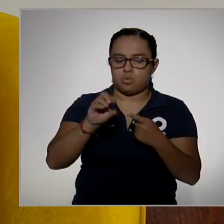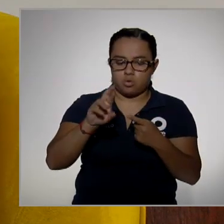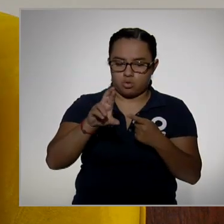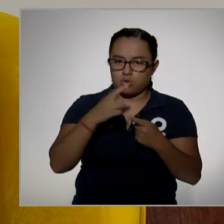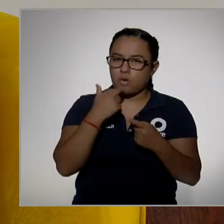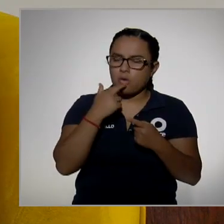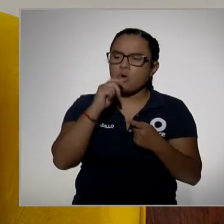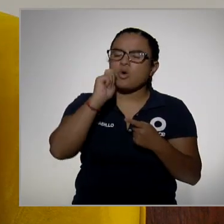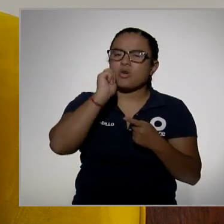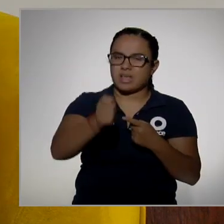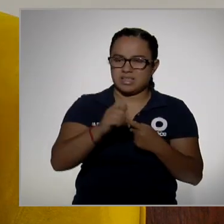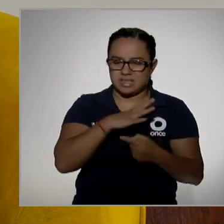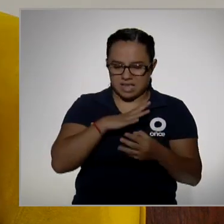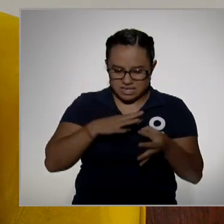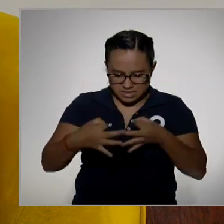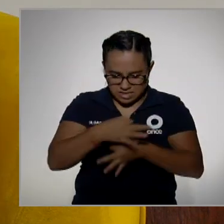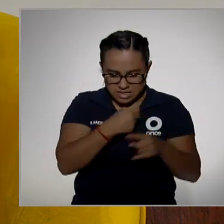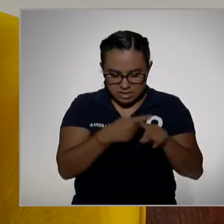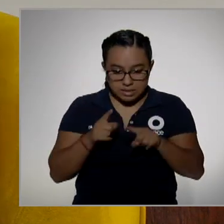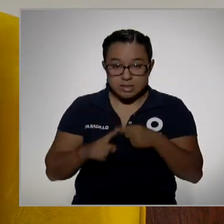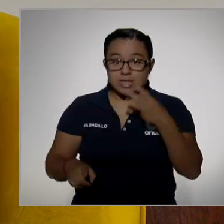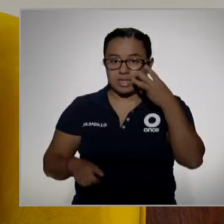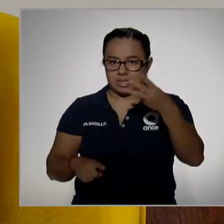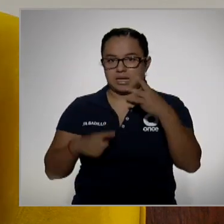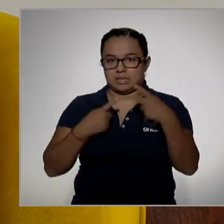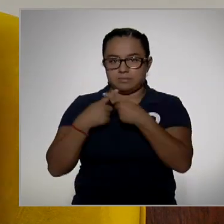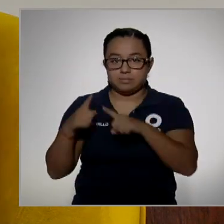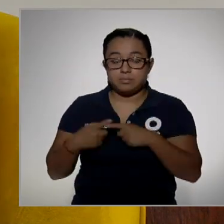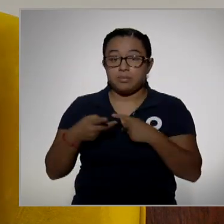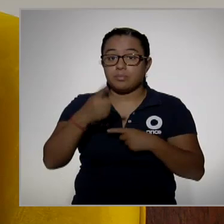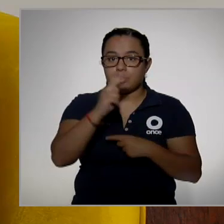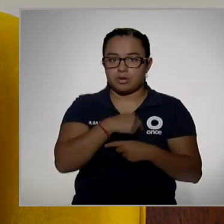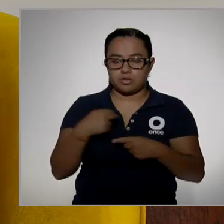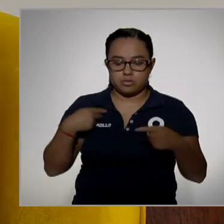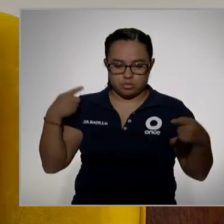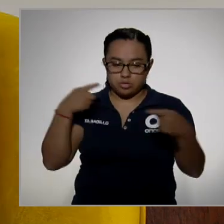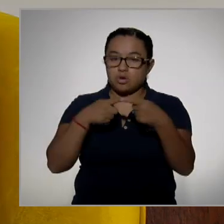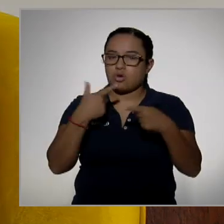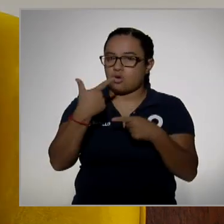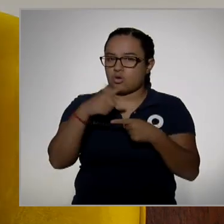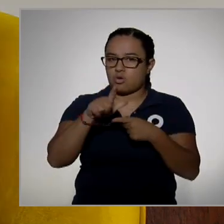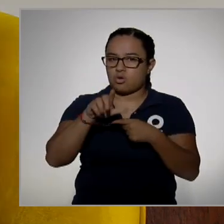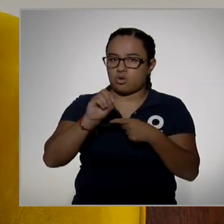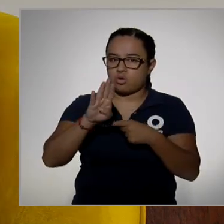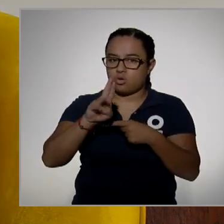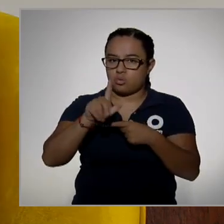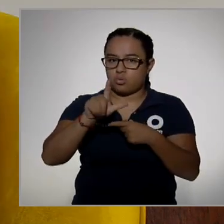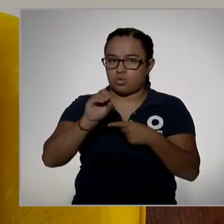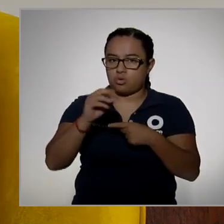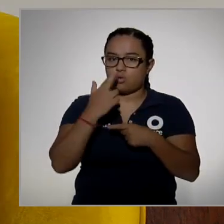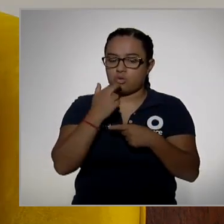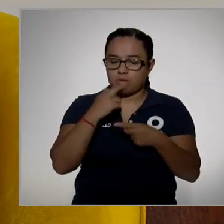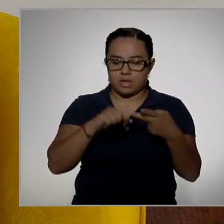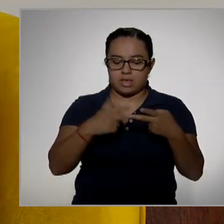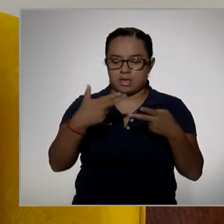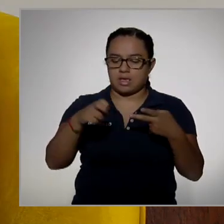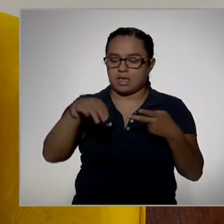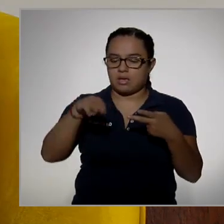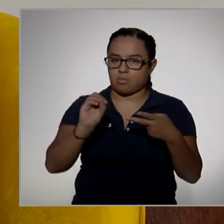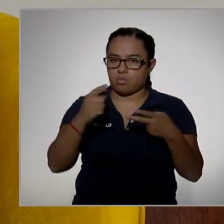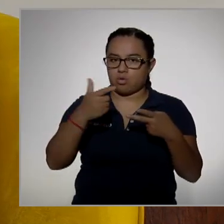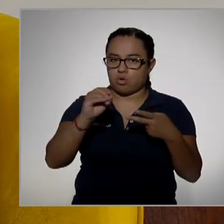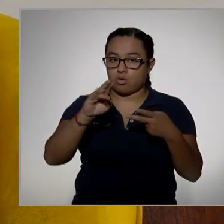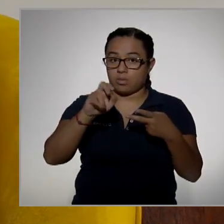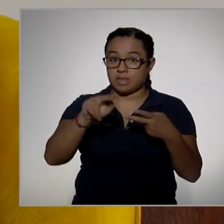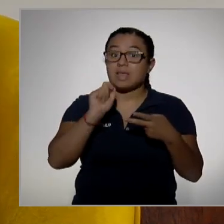diferentes tipos de células hay tres principalmente pero nos vamos a enfocar en los glóbulos rojos y la hemoglobina esa no es una